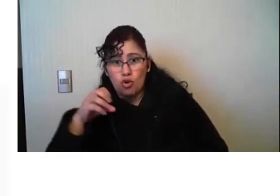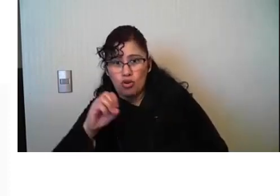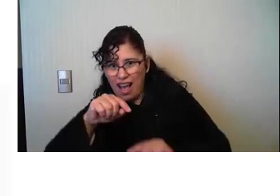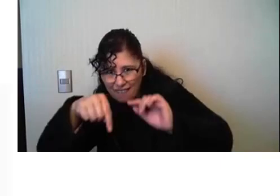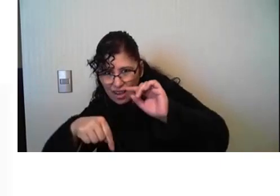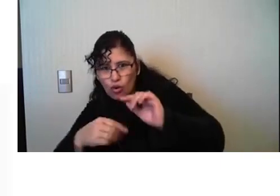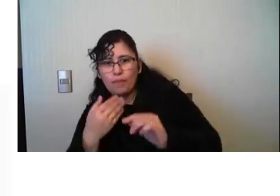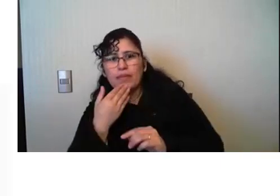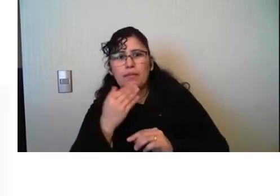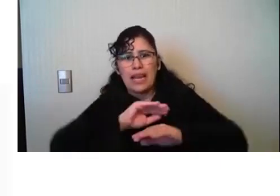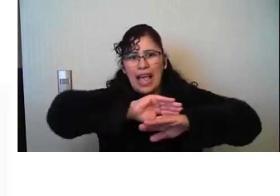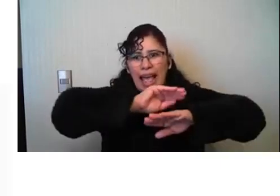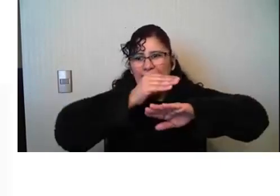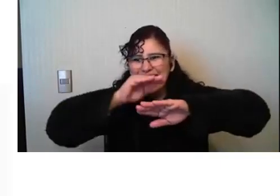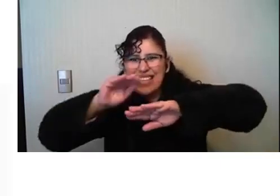las estrías medulares